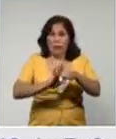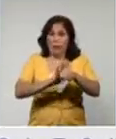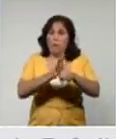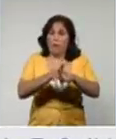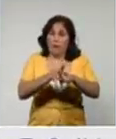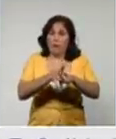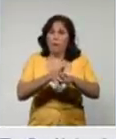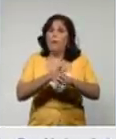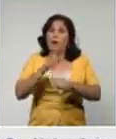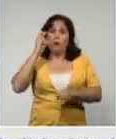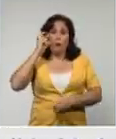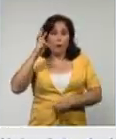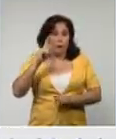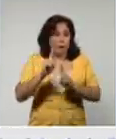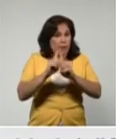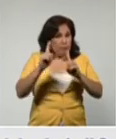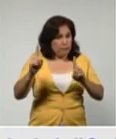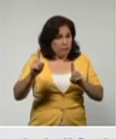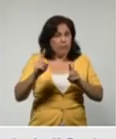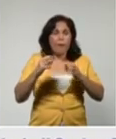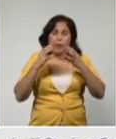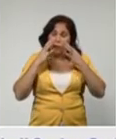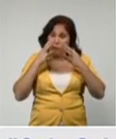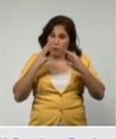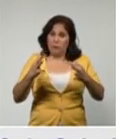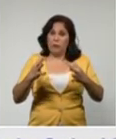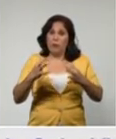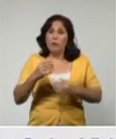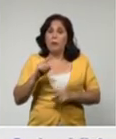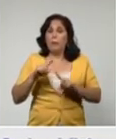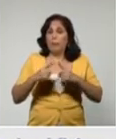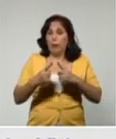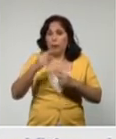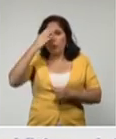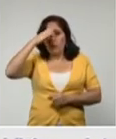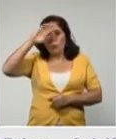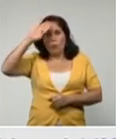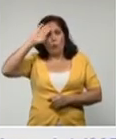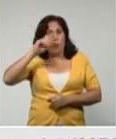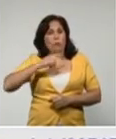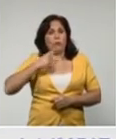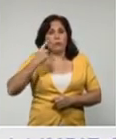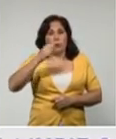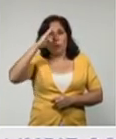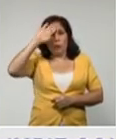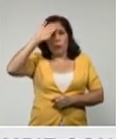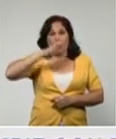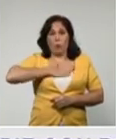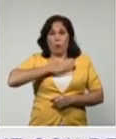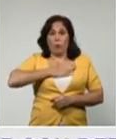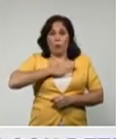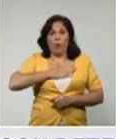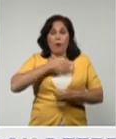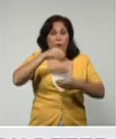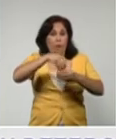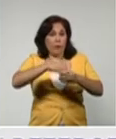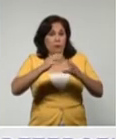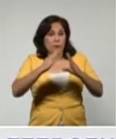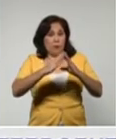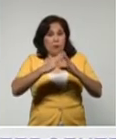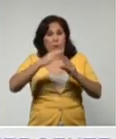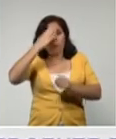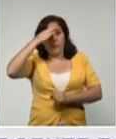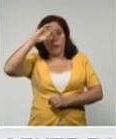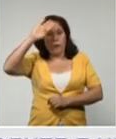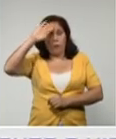enfermedad. Lo que pasa es que nuestro país y todos los cubanos, todas las personas que vivimos en Cuba, pues